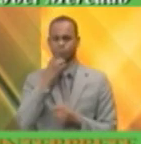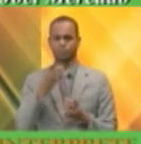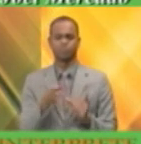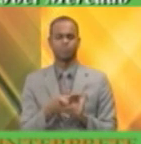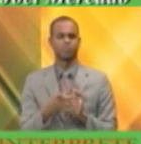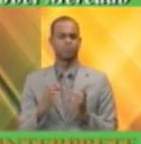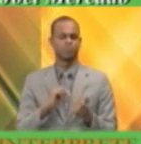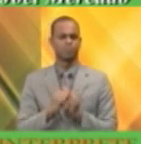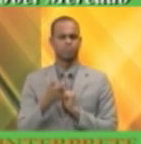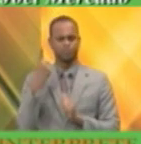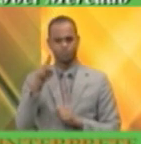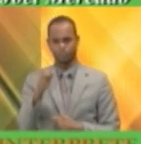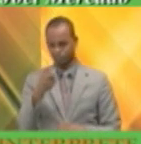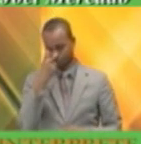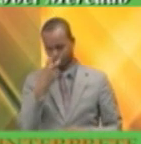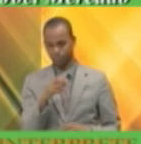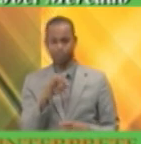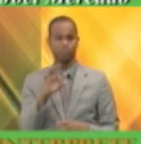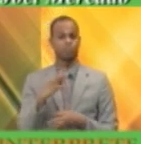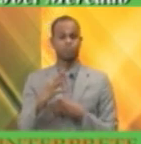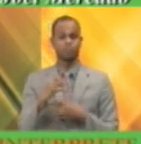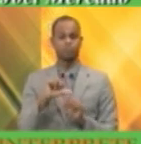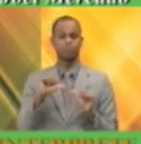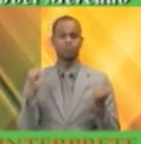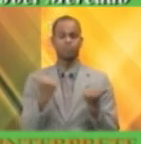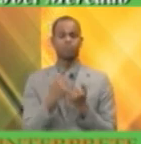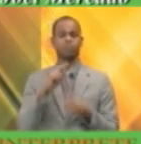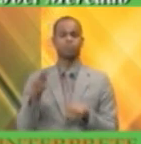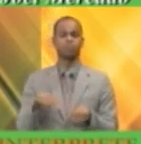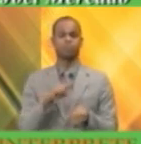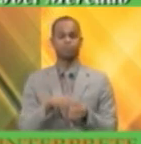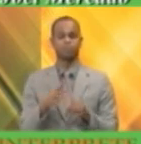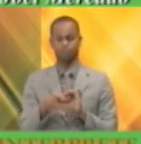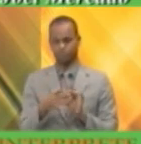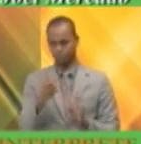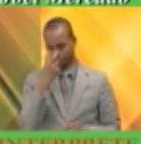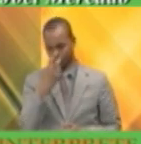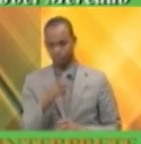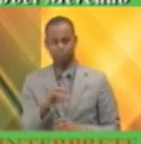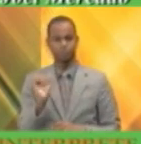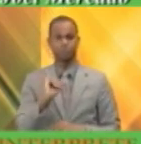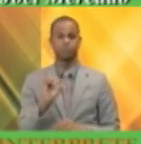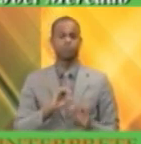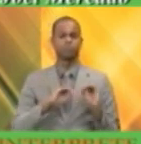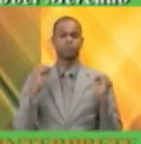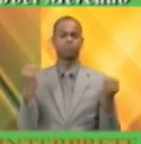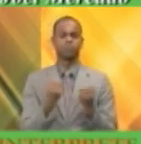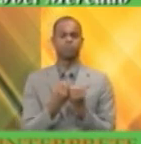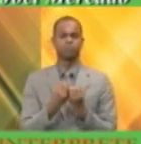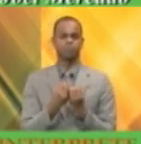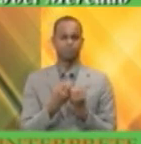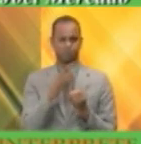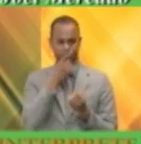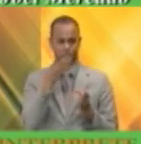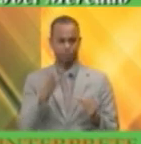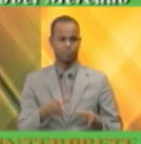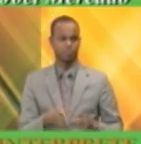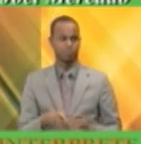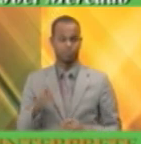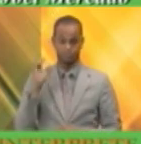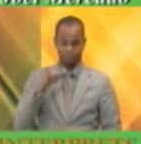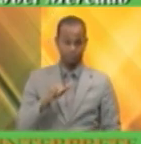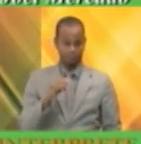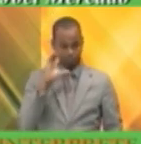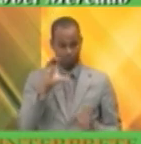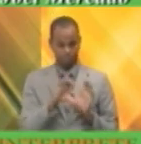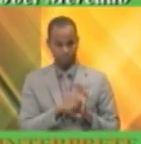de Deporte para Ciego, está la Asociación Nacional de Ciego, está la Organización Dominicana de Ciego. Esos